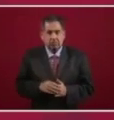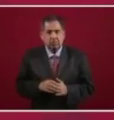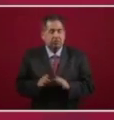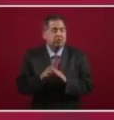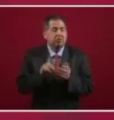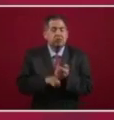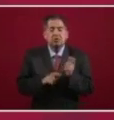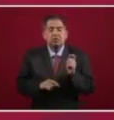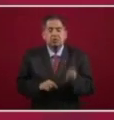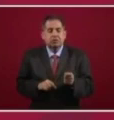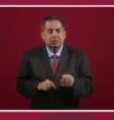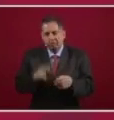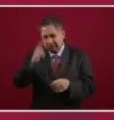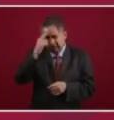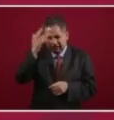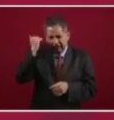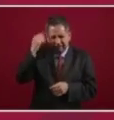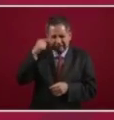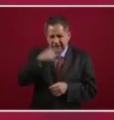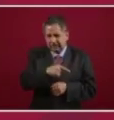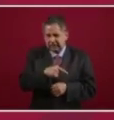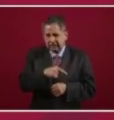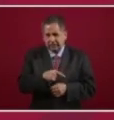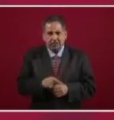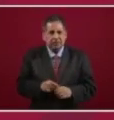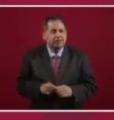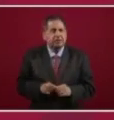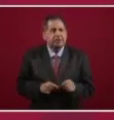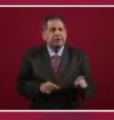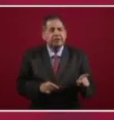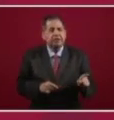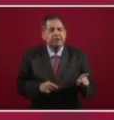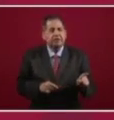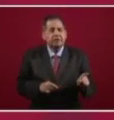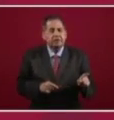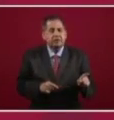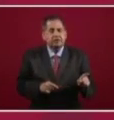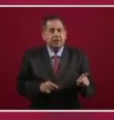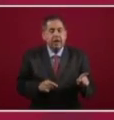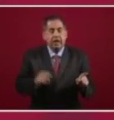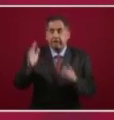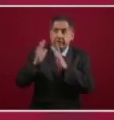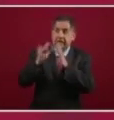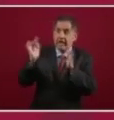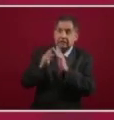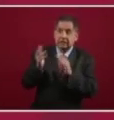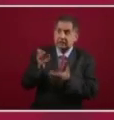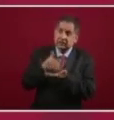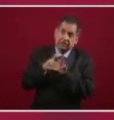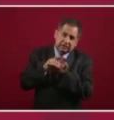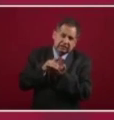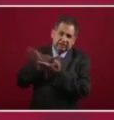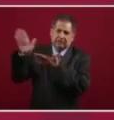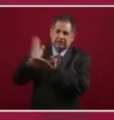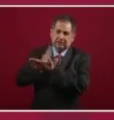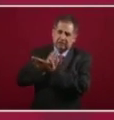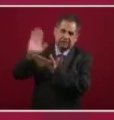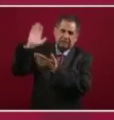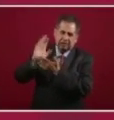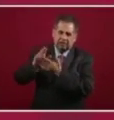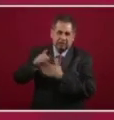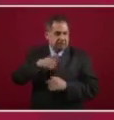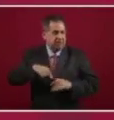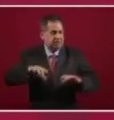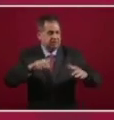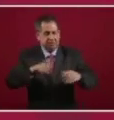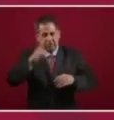luego de la expulsión de los franceses y del acto de justicia del